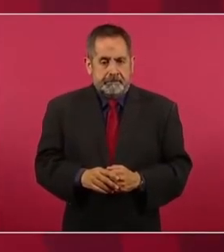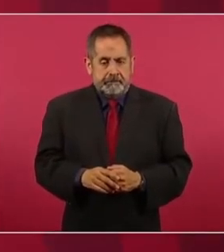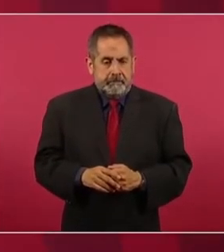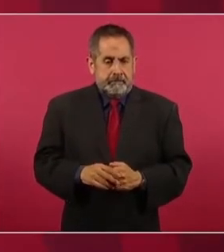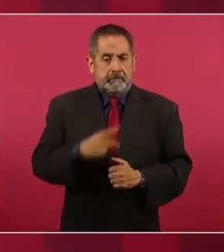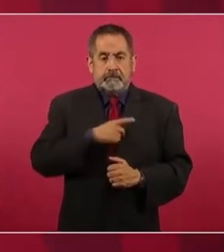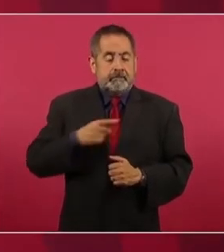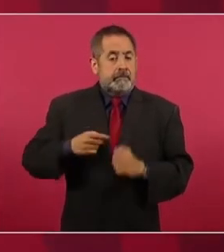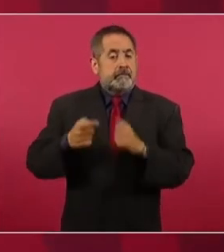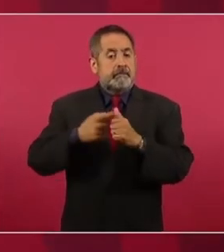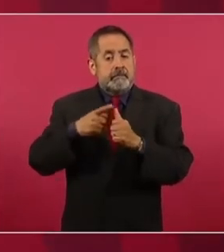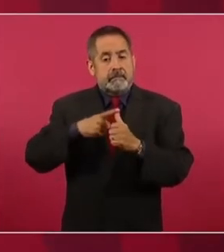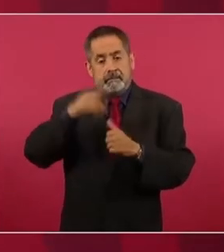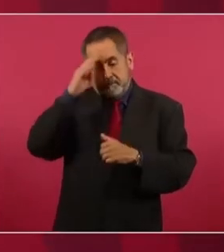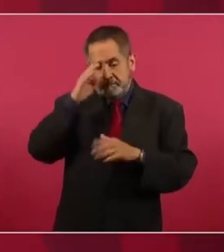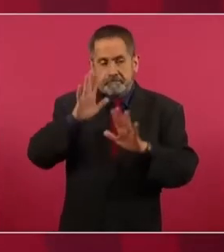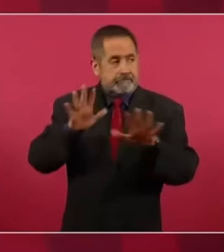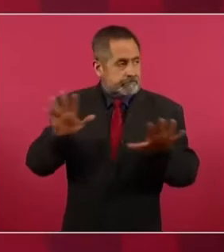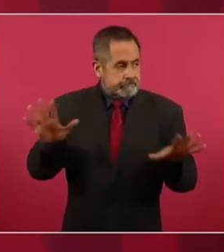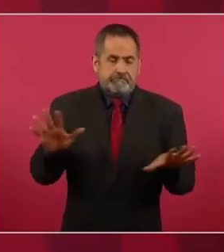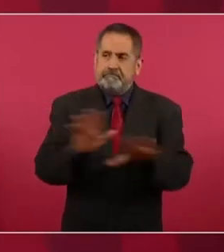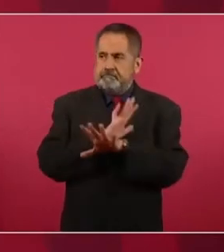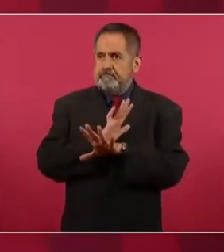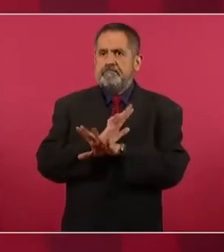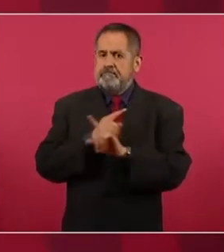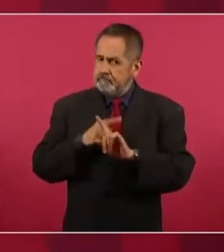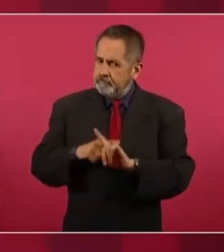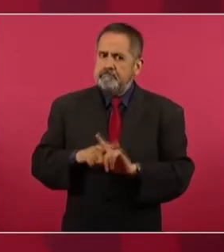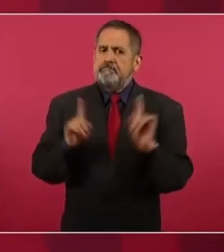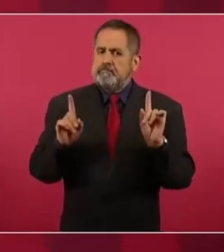tomar en cuenta que las cosas ya cambiaron.